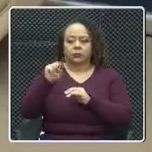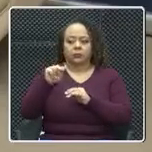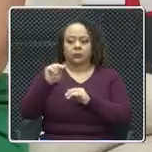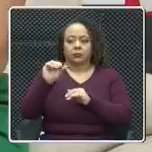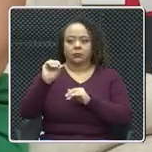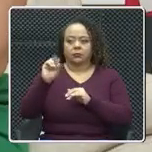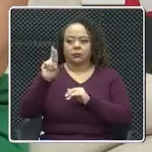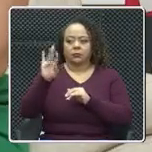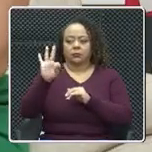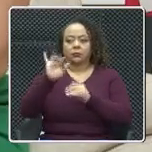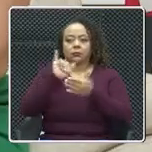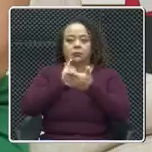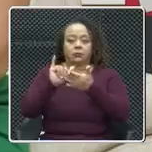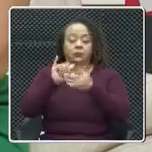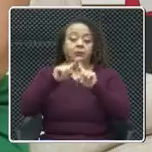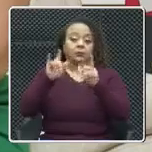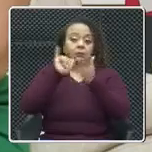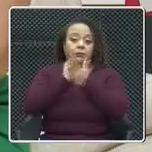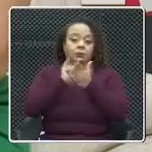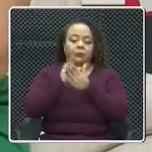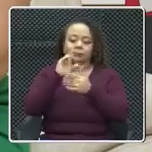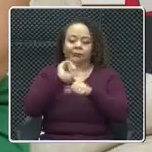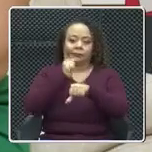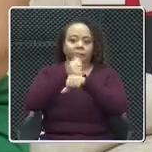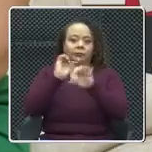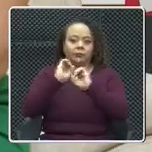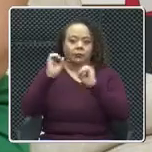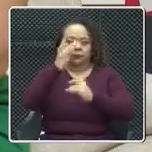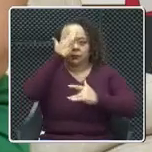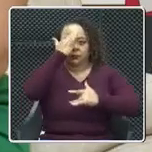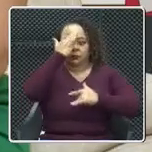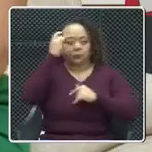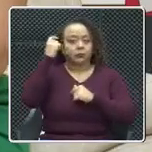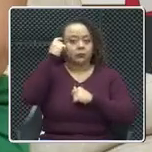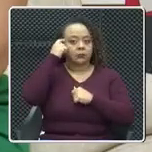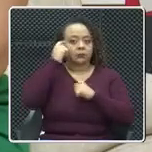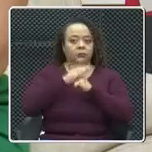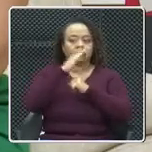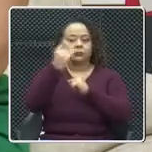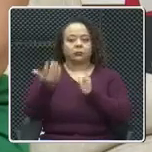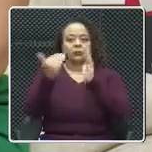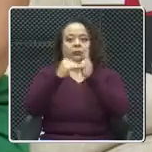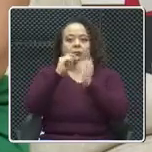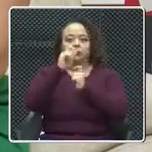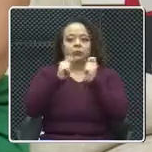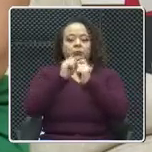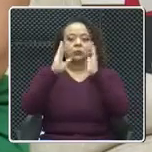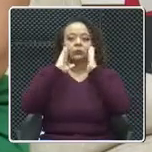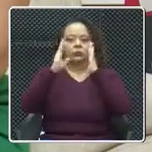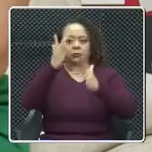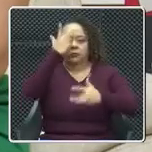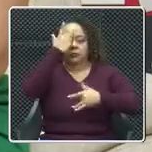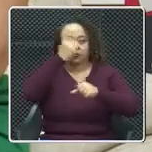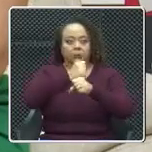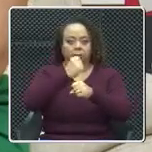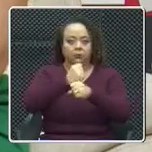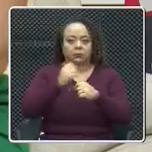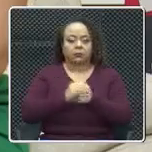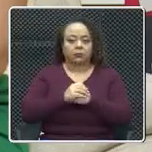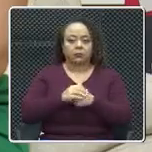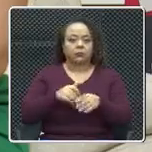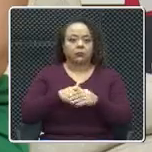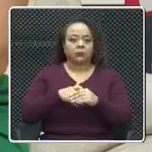embargo, es un síndrome que no constituye ninguna patología a nivel mental. Y volvemos al punto, atendemos enfermedad de trabajo. Si